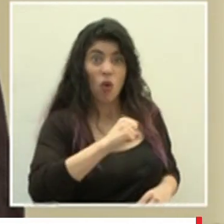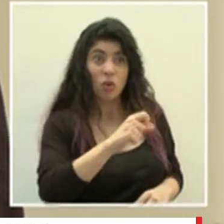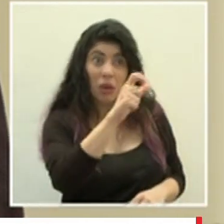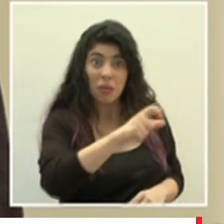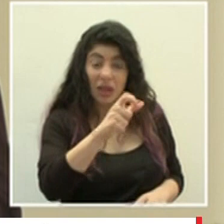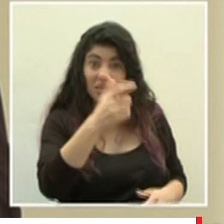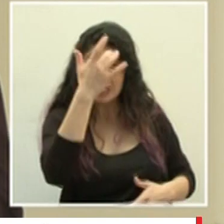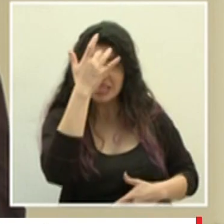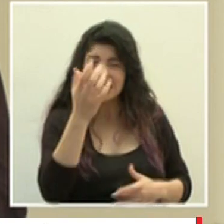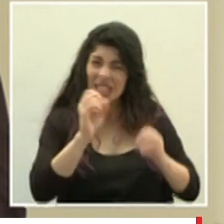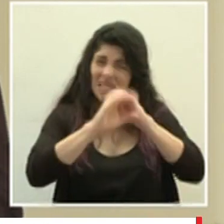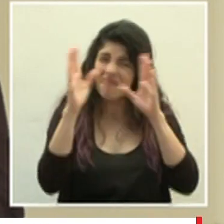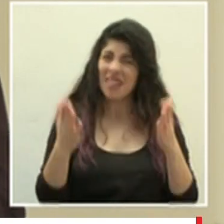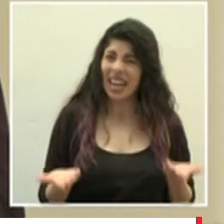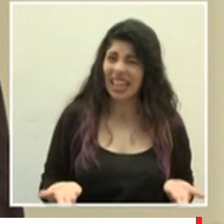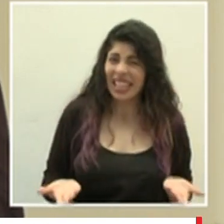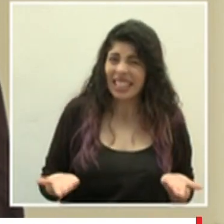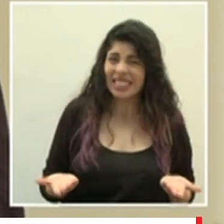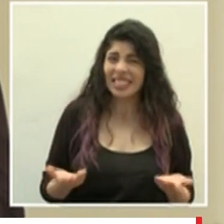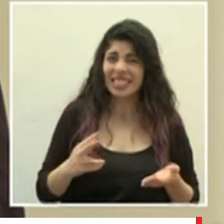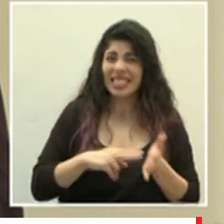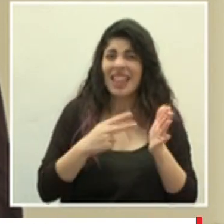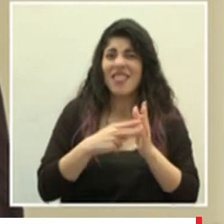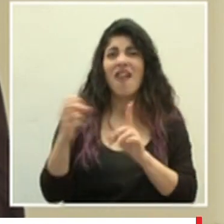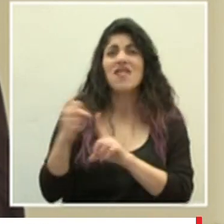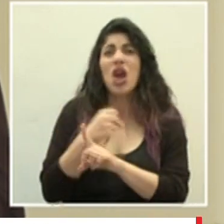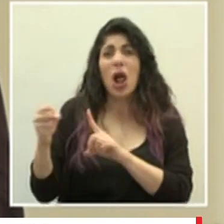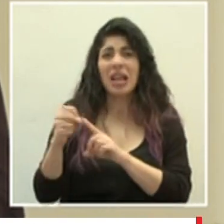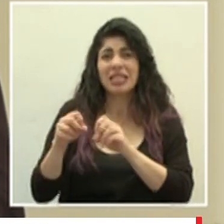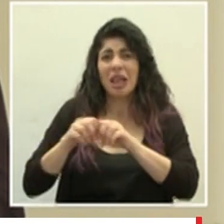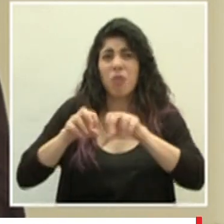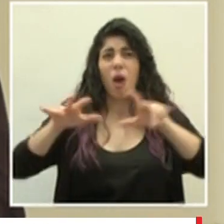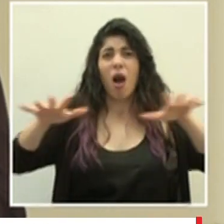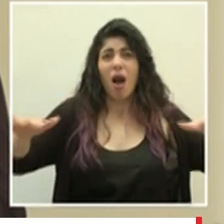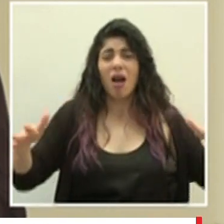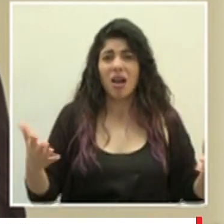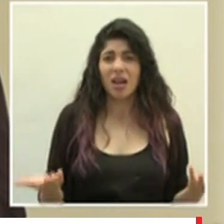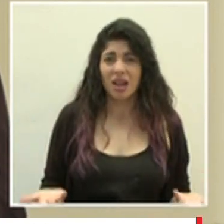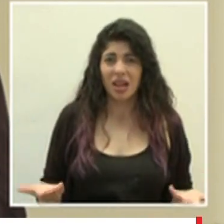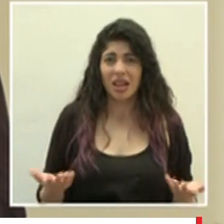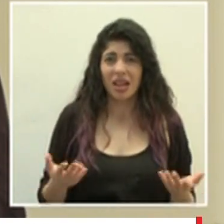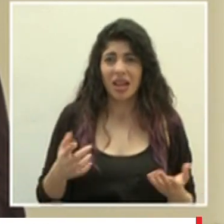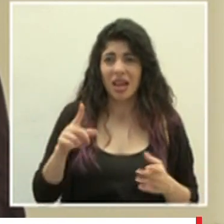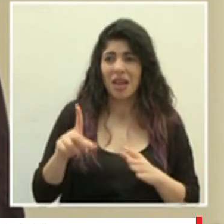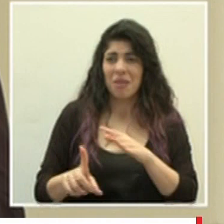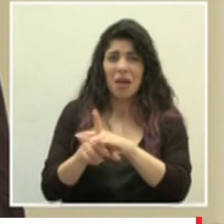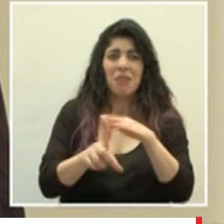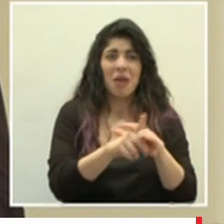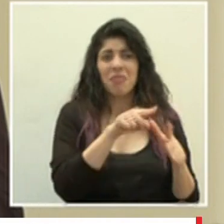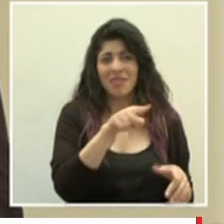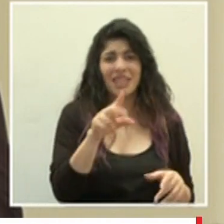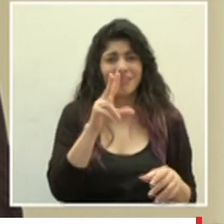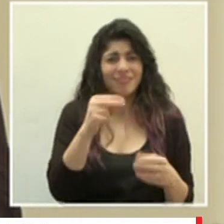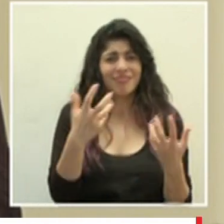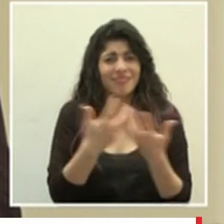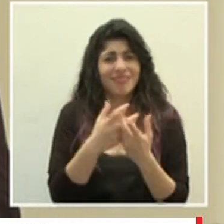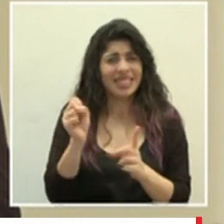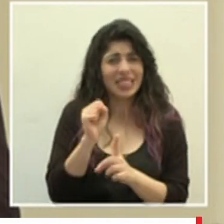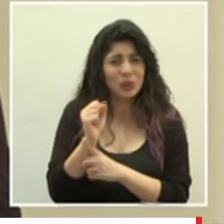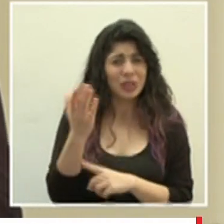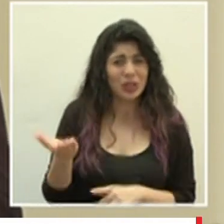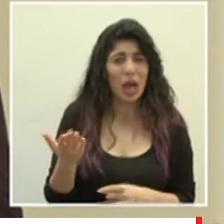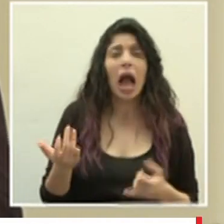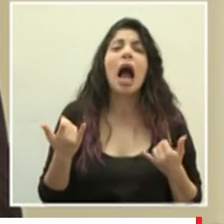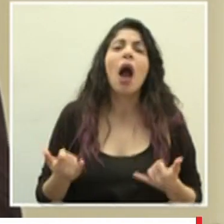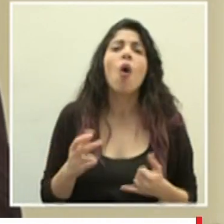esas personas, imagínense, o sea, tendríamos brotes de violencia, ¿verdad? Y de una manifestación que no corresponde con la situación. O sea, aquí